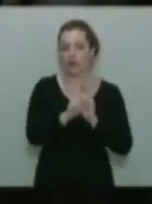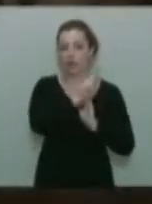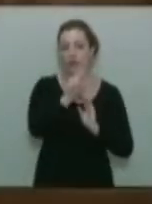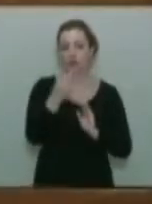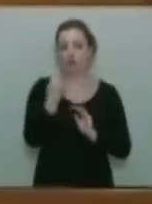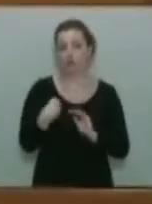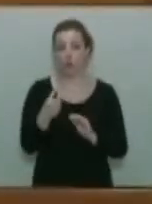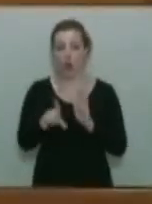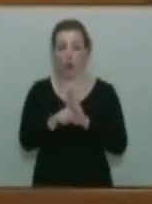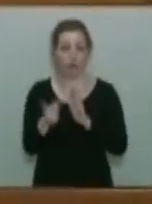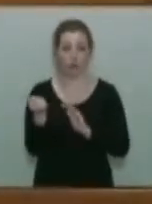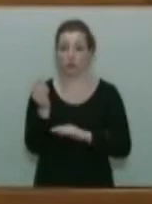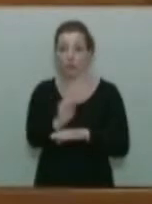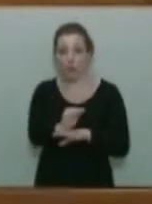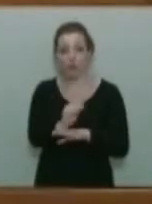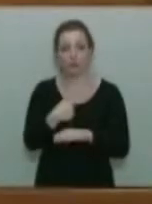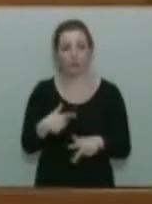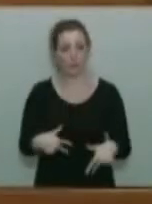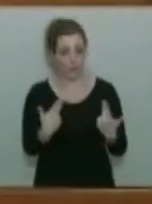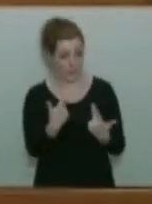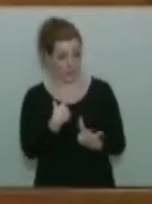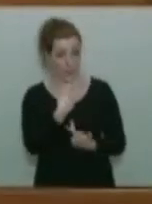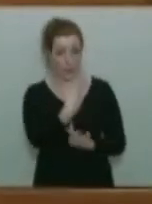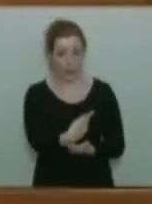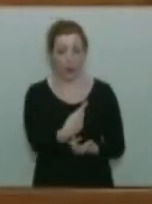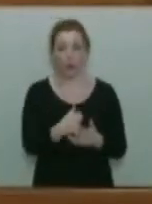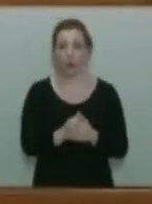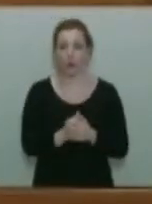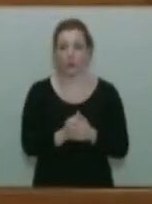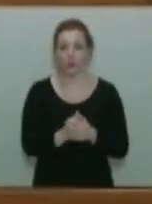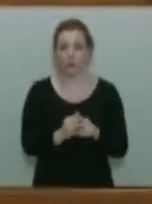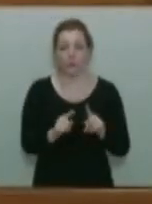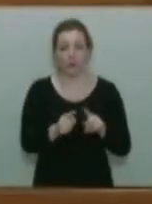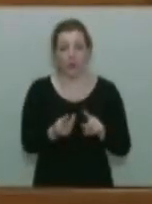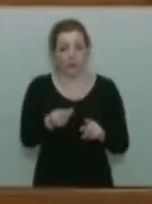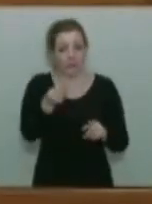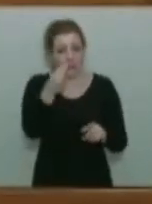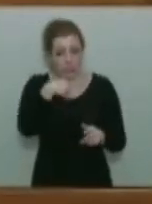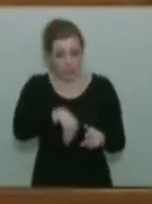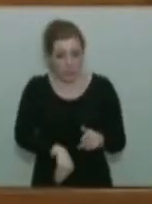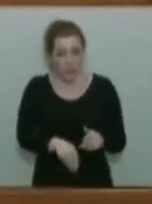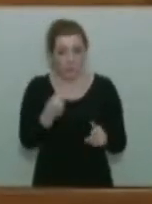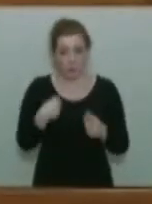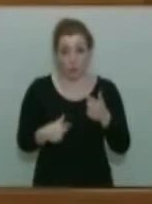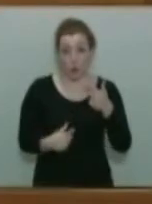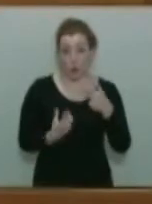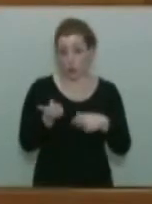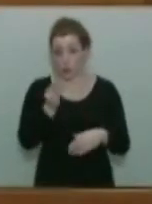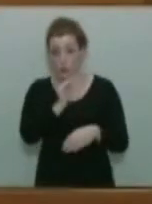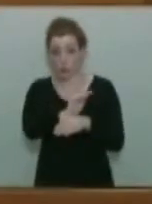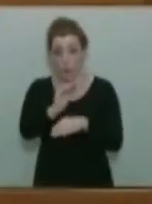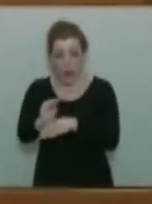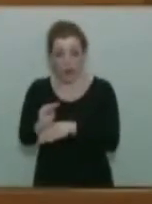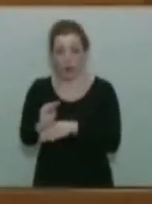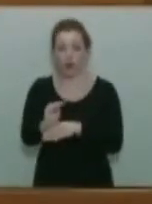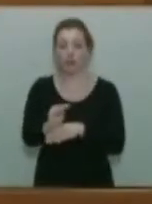Subvenciones, permítame que se lo diga, precisamente se excepcionan este tipo de subvenciones destinadas